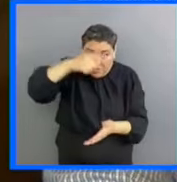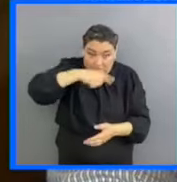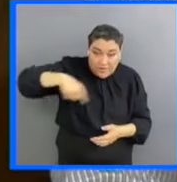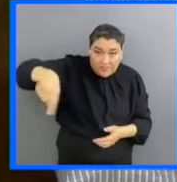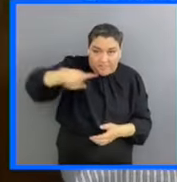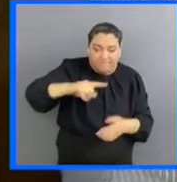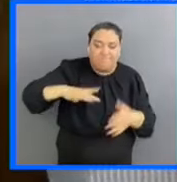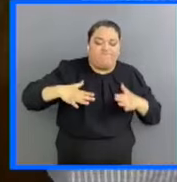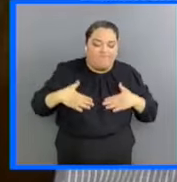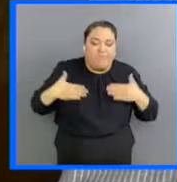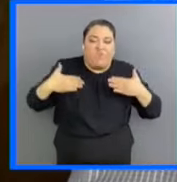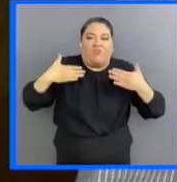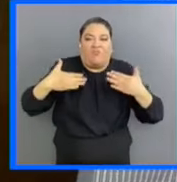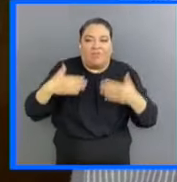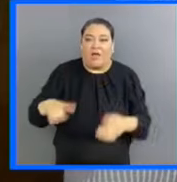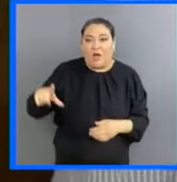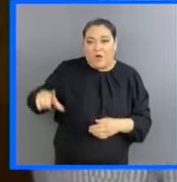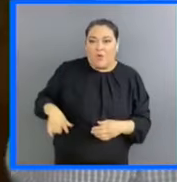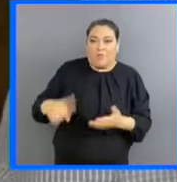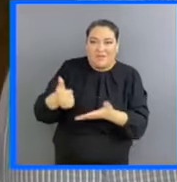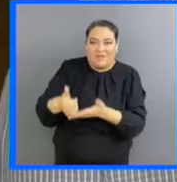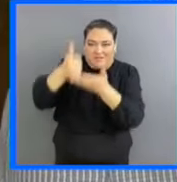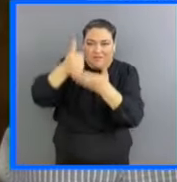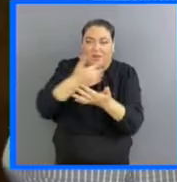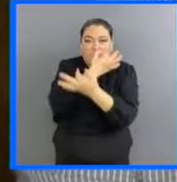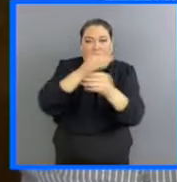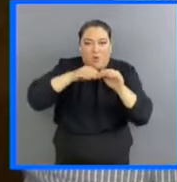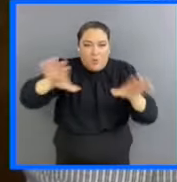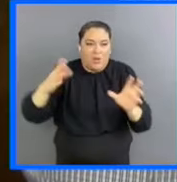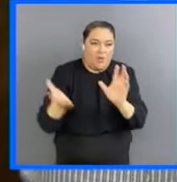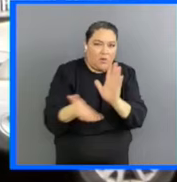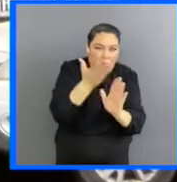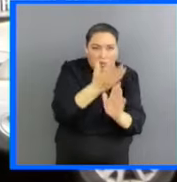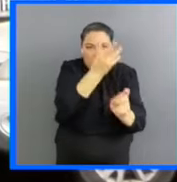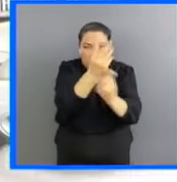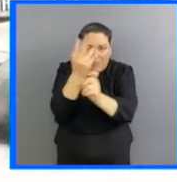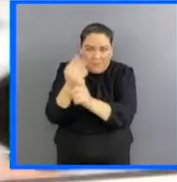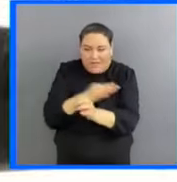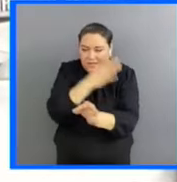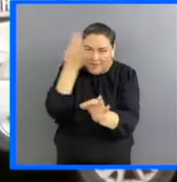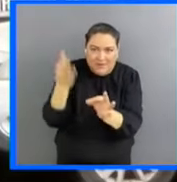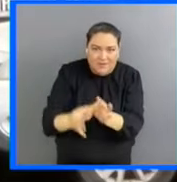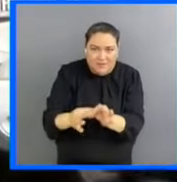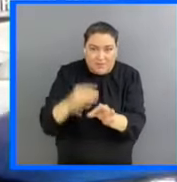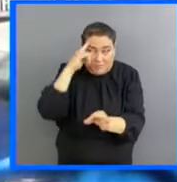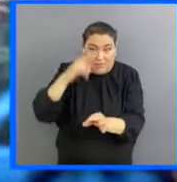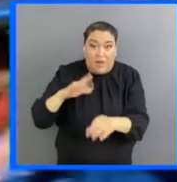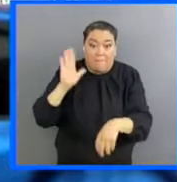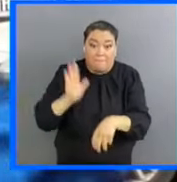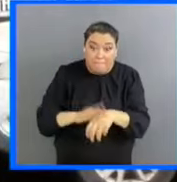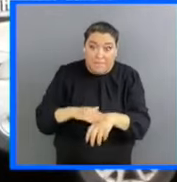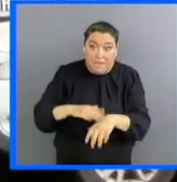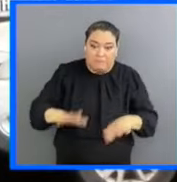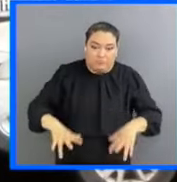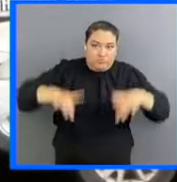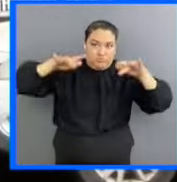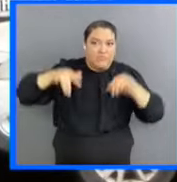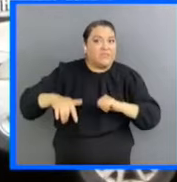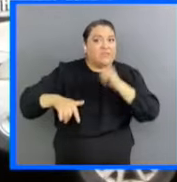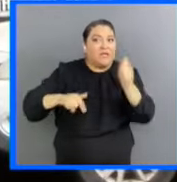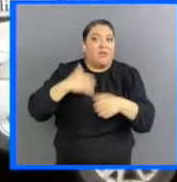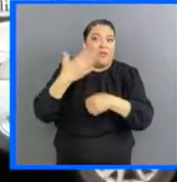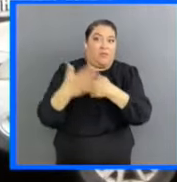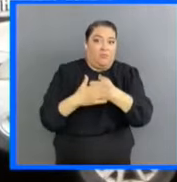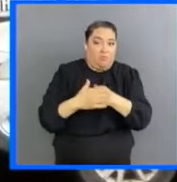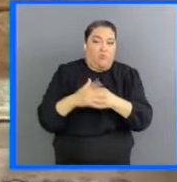el gobierno capitalino lleve a cabo las obras de infraestructura necesarias para evitar inundaciones durante el Mundial de Fútbol.